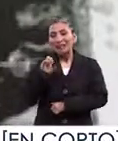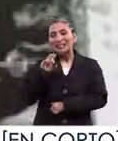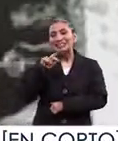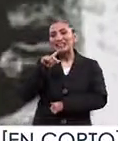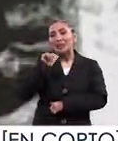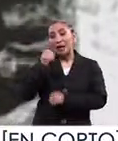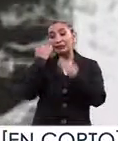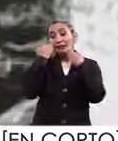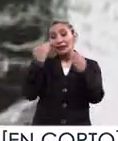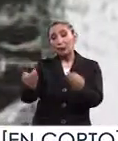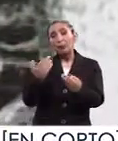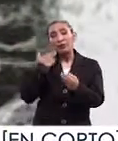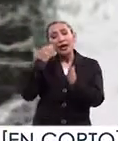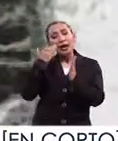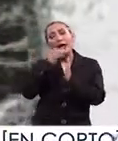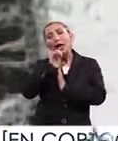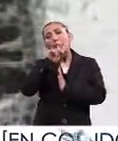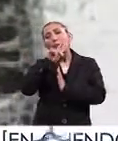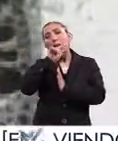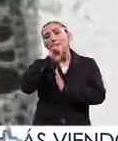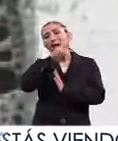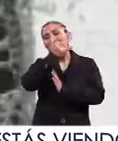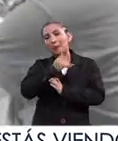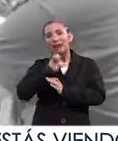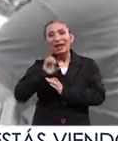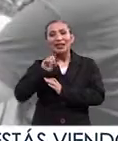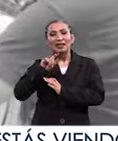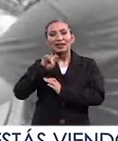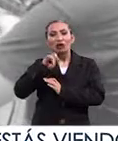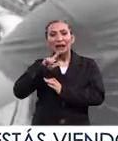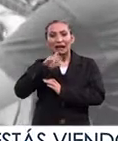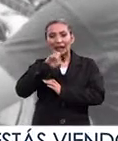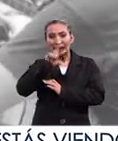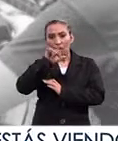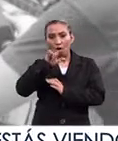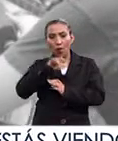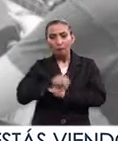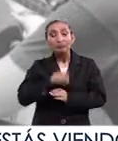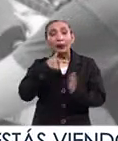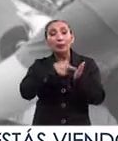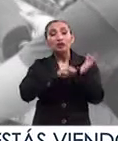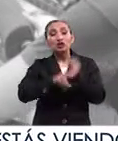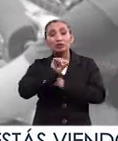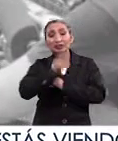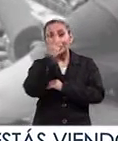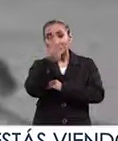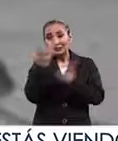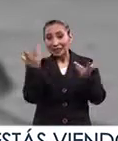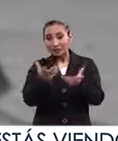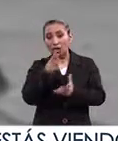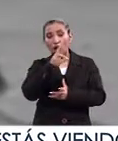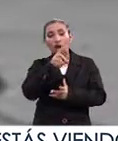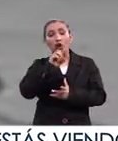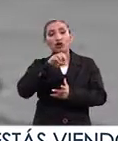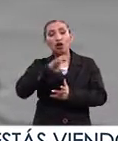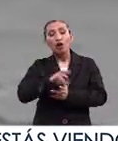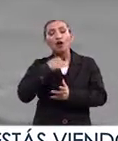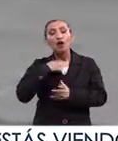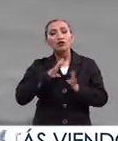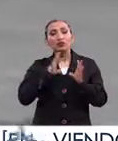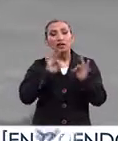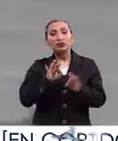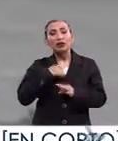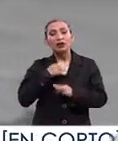Cristiada, Testimonios de una Epopeya para Editorial Clio. En 1983 realizó en la Rock Foundation en Nueva